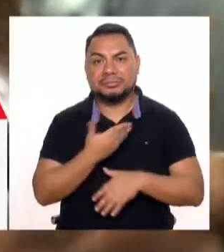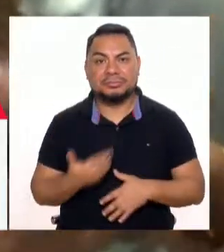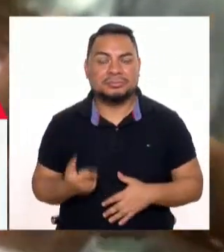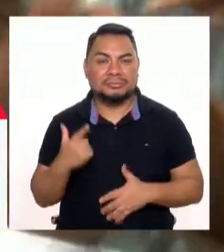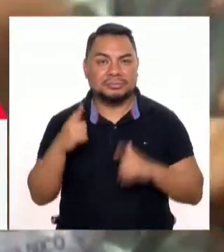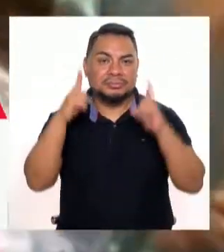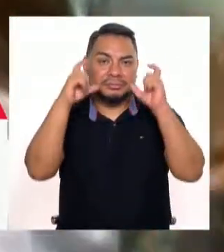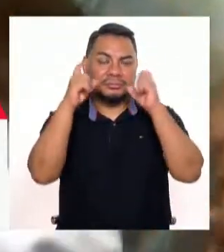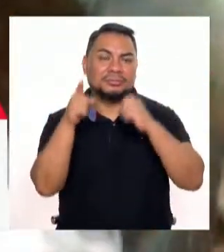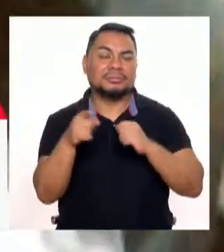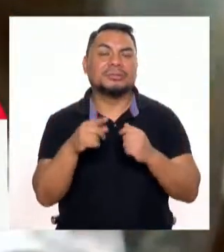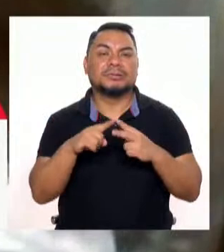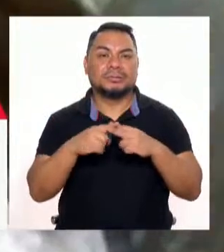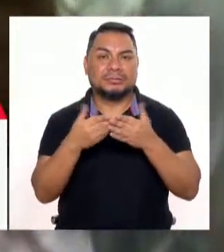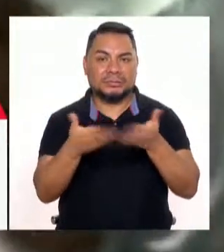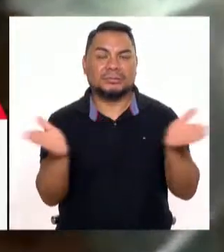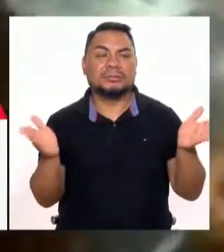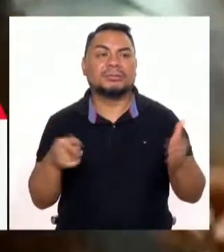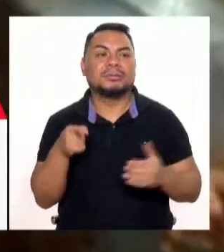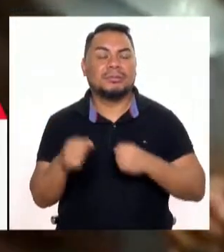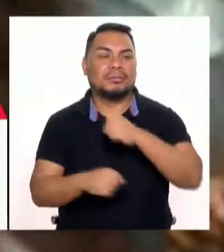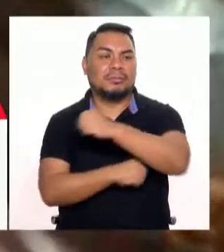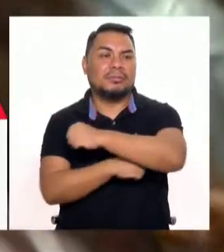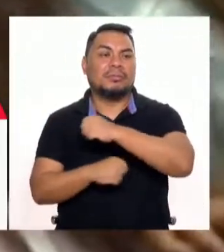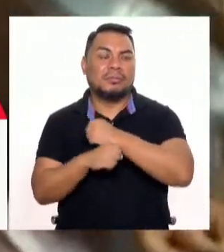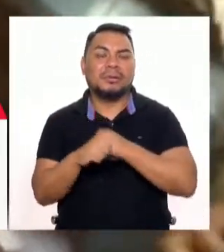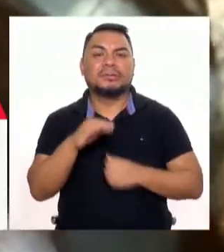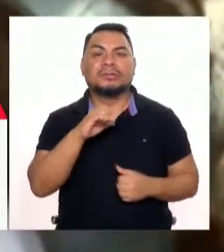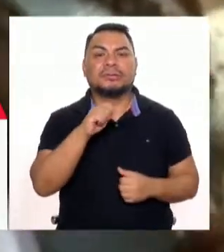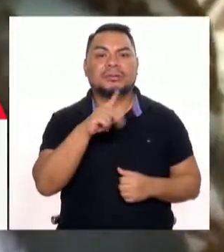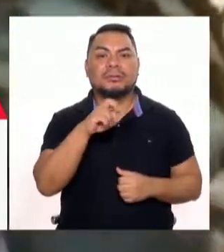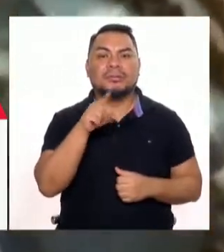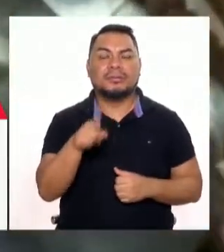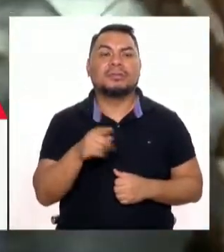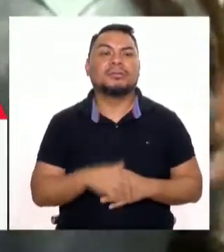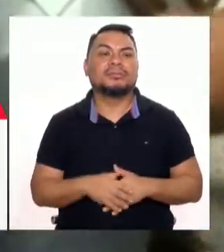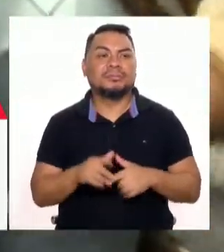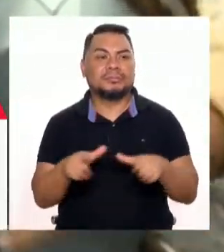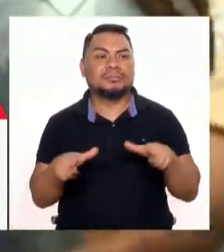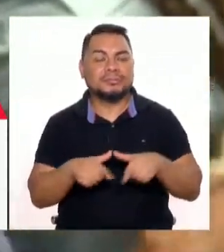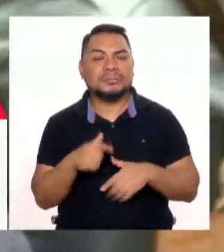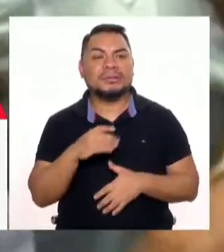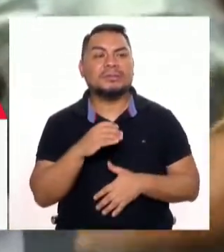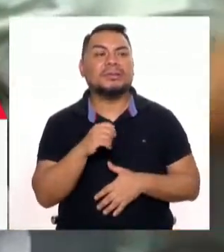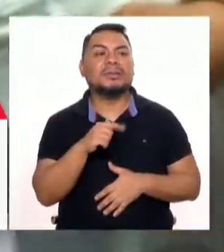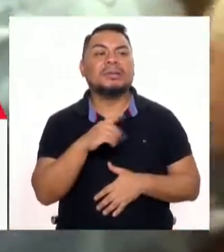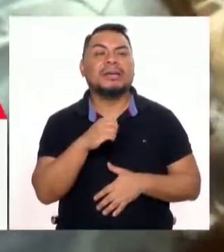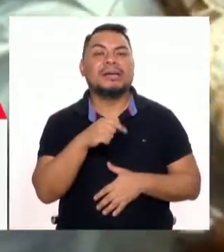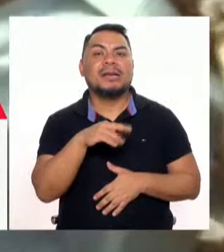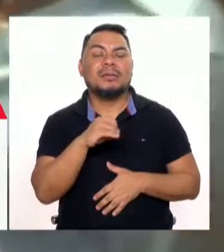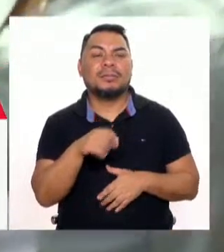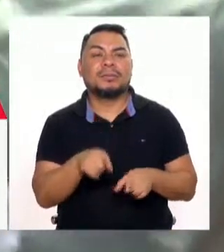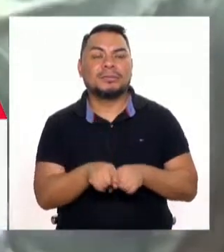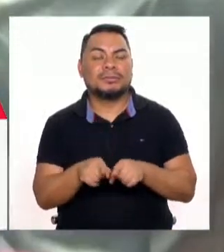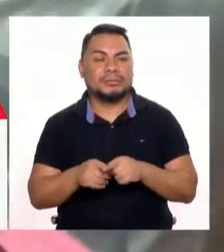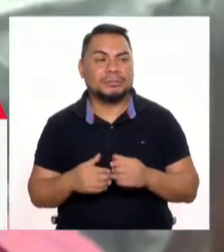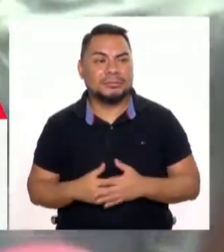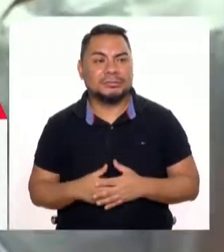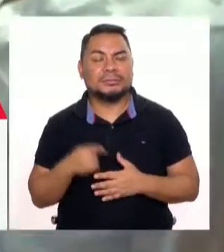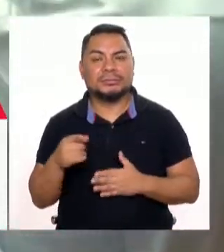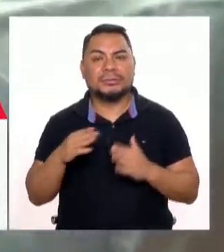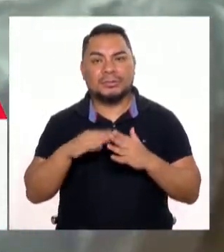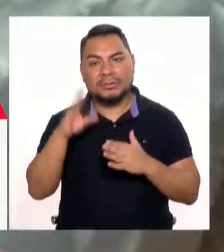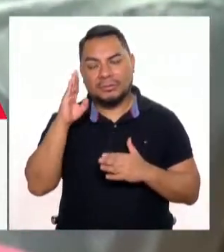digamos en esta inauguración tanto del puente Salvador en el distrito de José Crespo y Castillo como también la